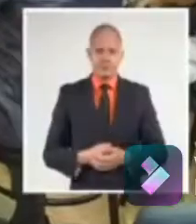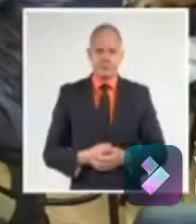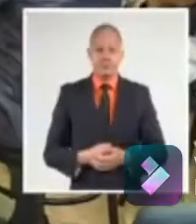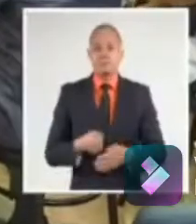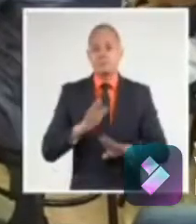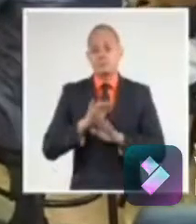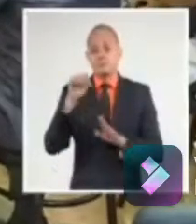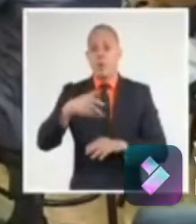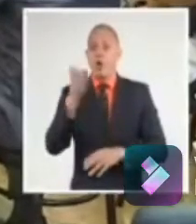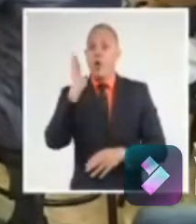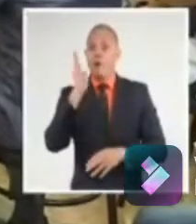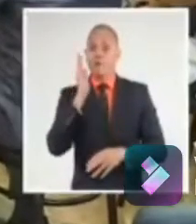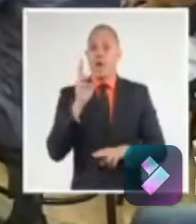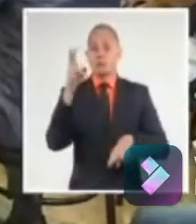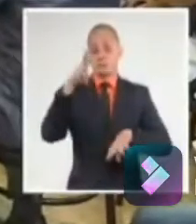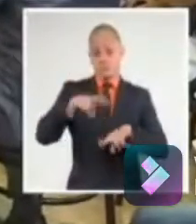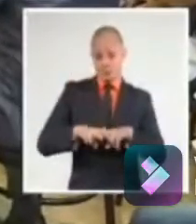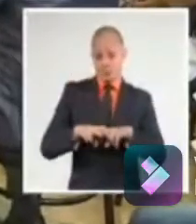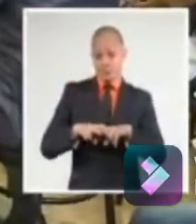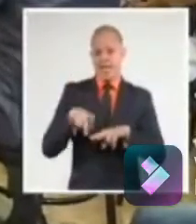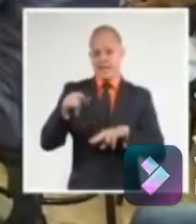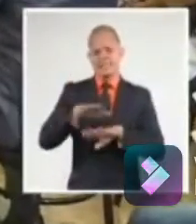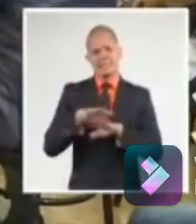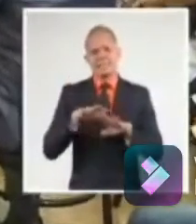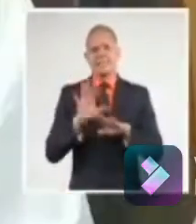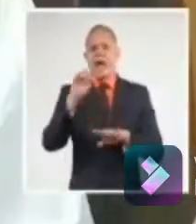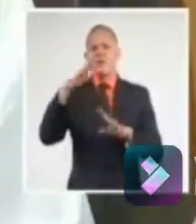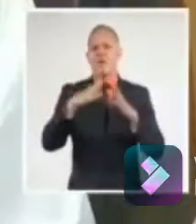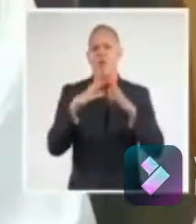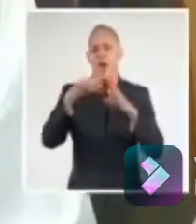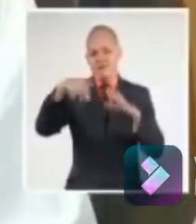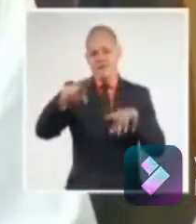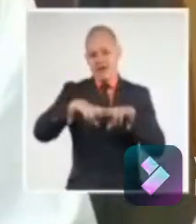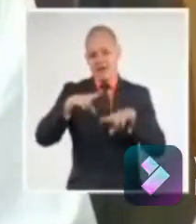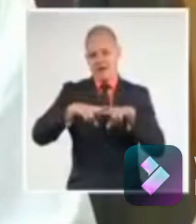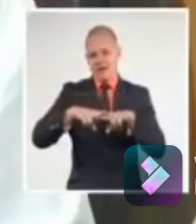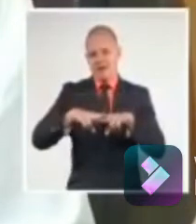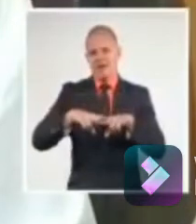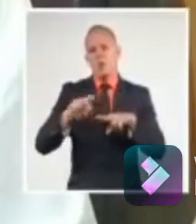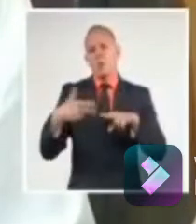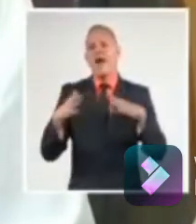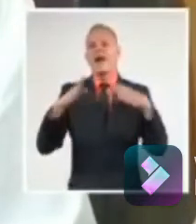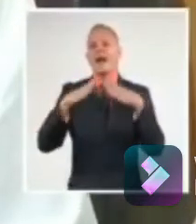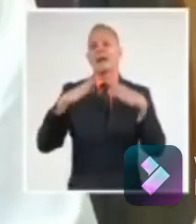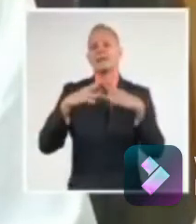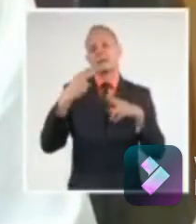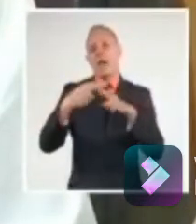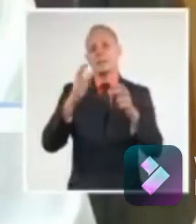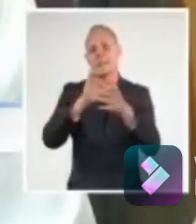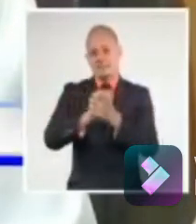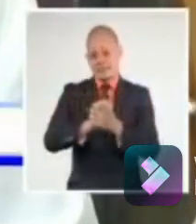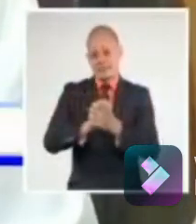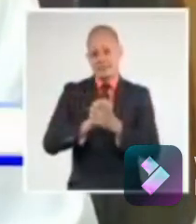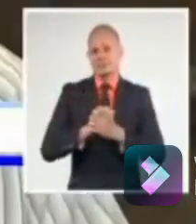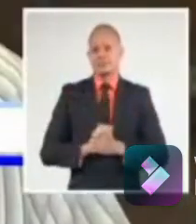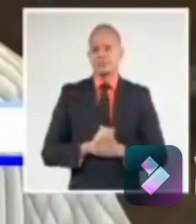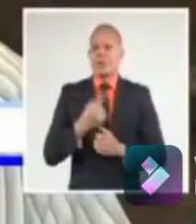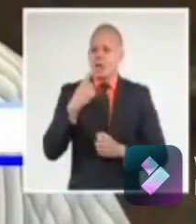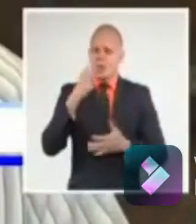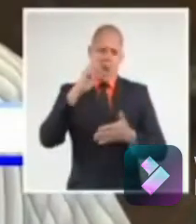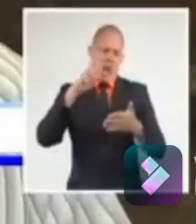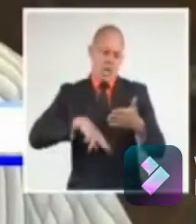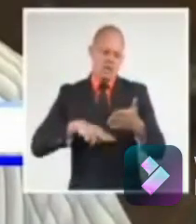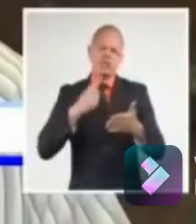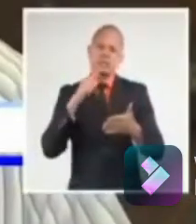Ante una conferencia de prensa en la Casa de la Amistad en esta capital, Humberto Pérez leyó la proclama que recoge el sentir de decenas